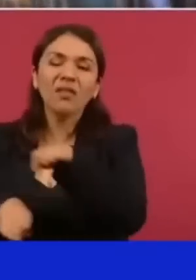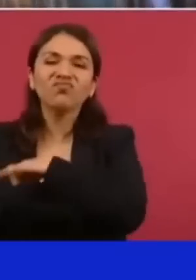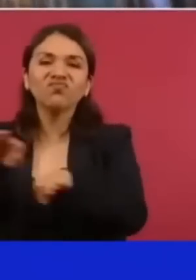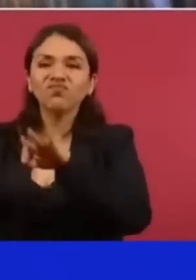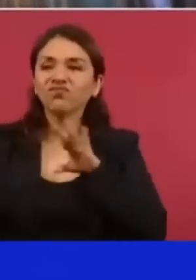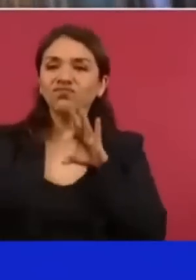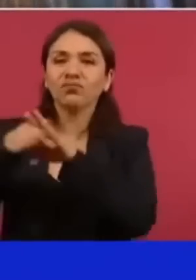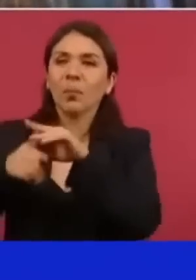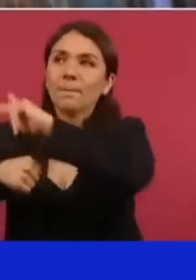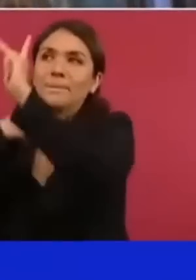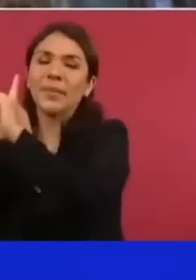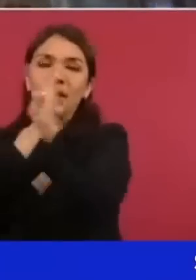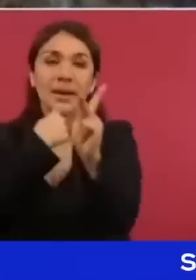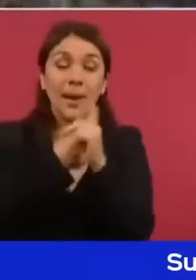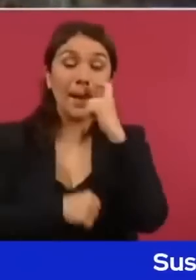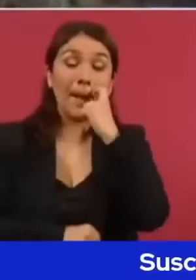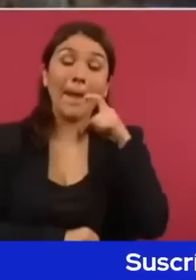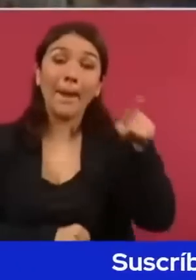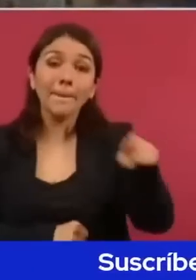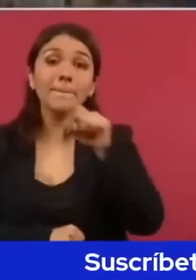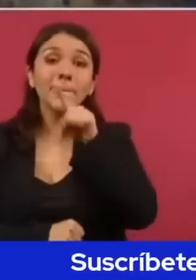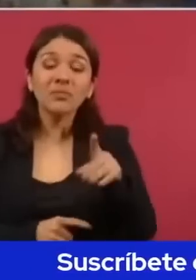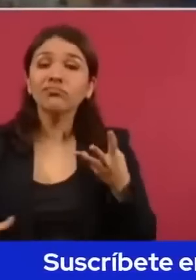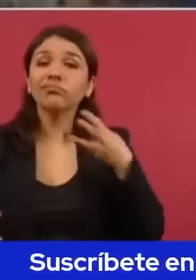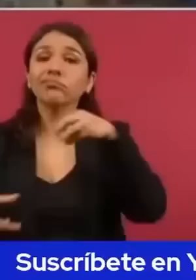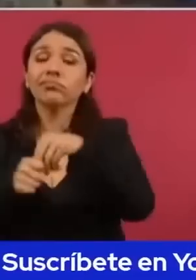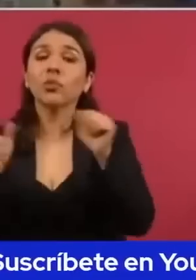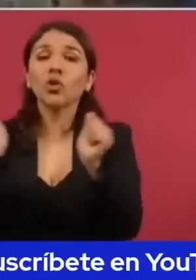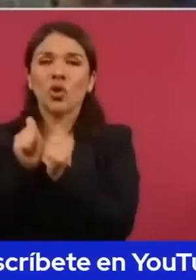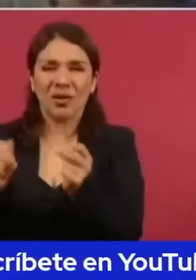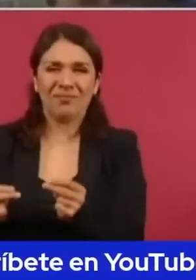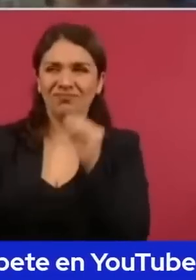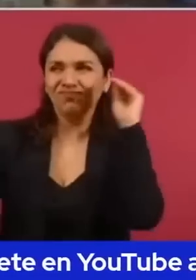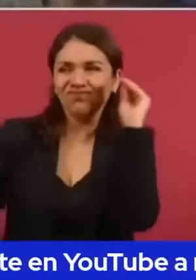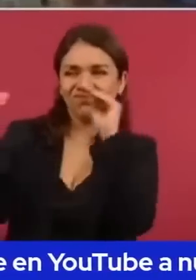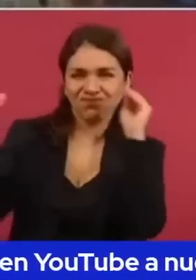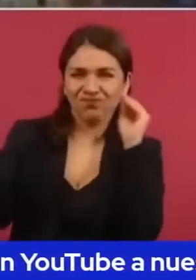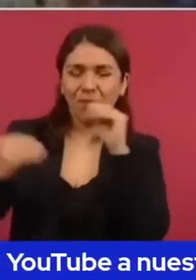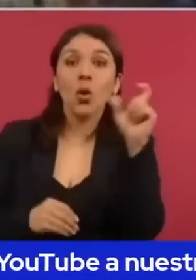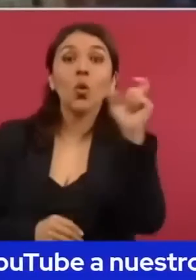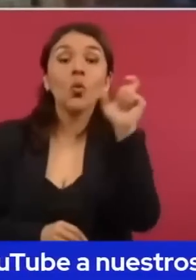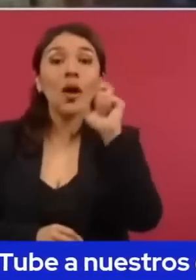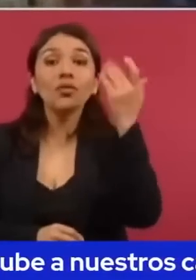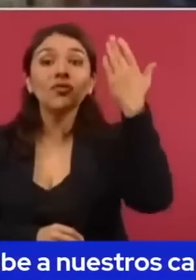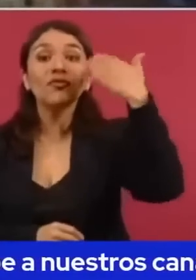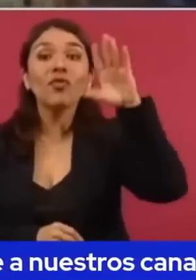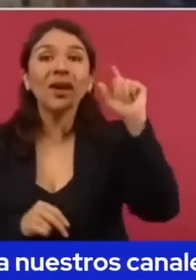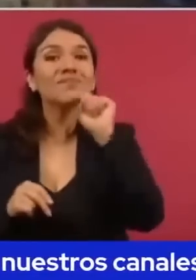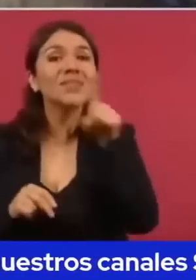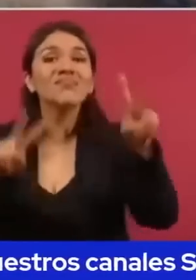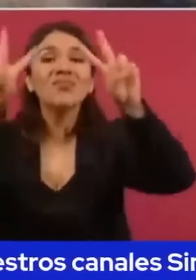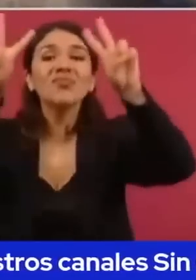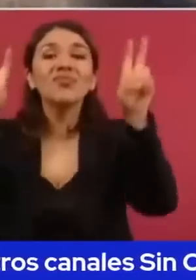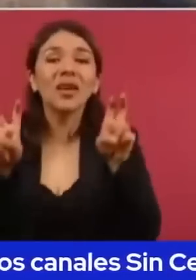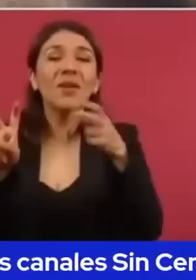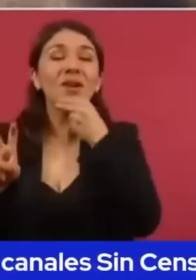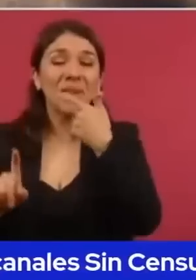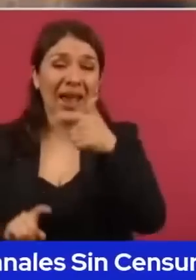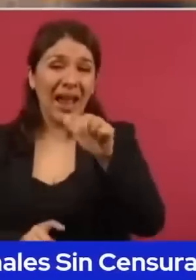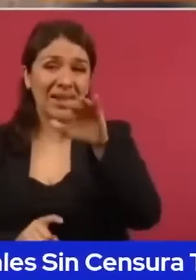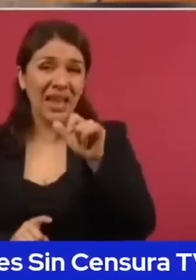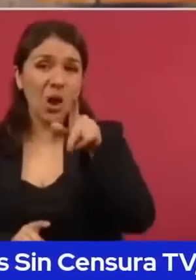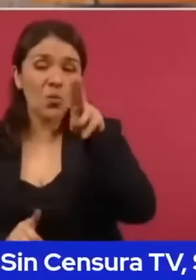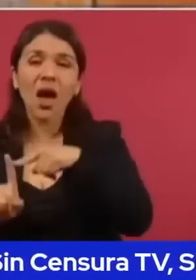bilateral entre ambos países. Él fue agregado de negocio cuando estaba el tema, cuando Genaro García Luna